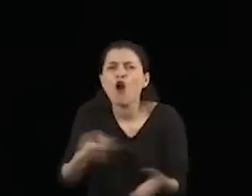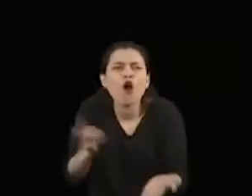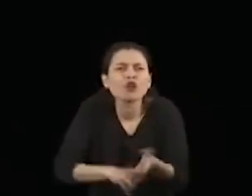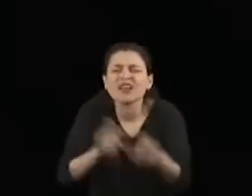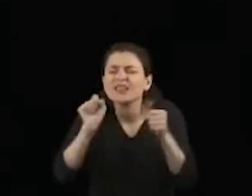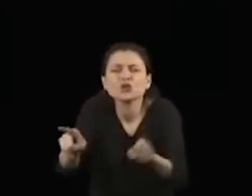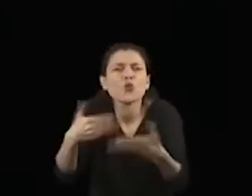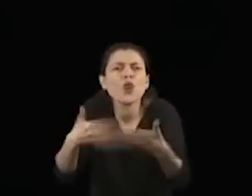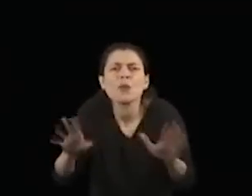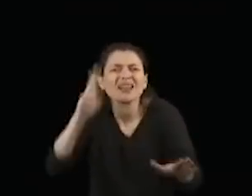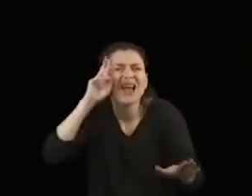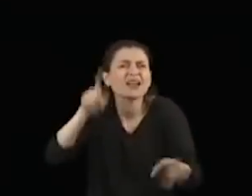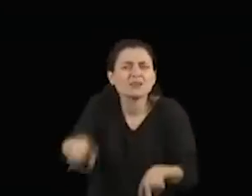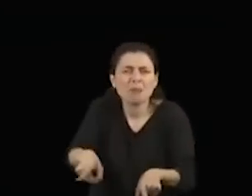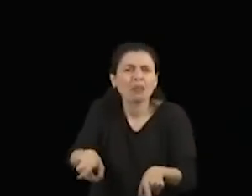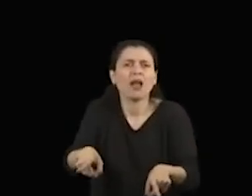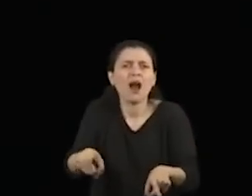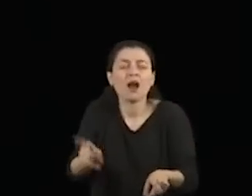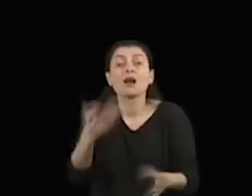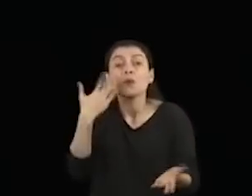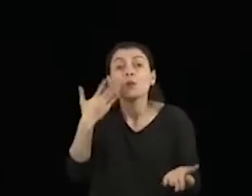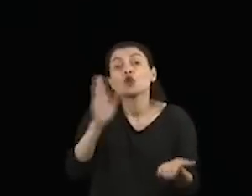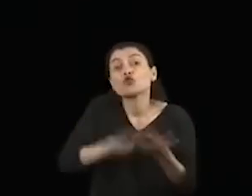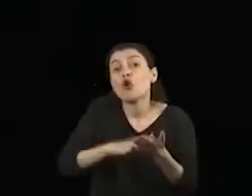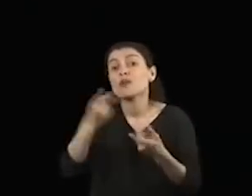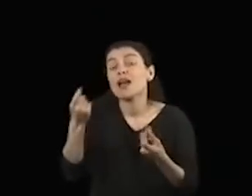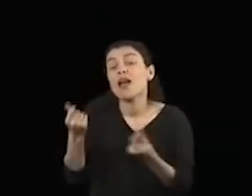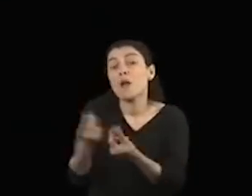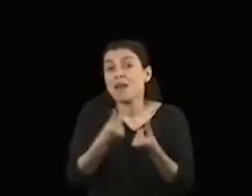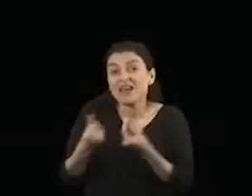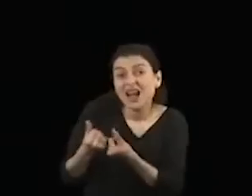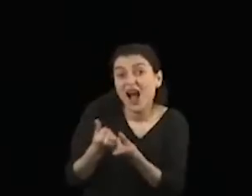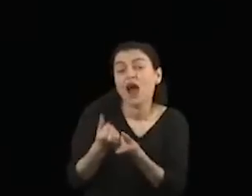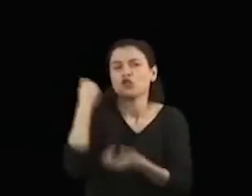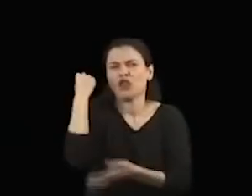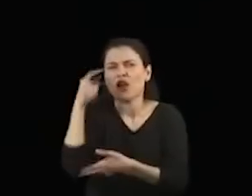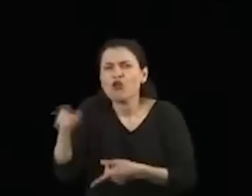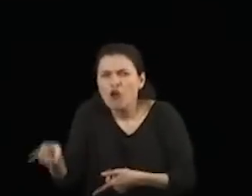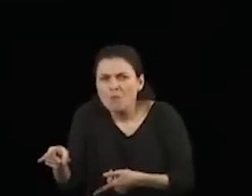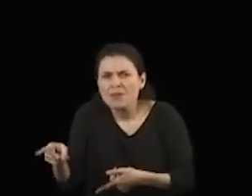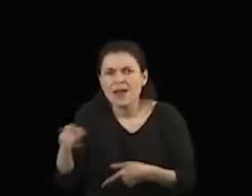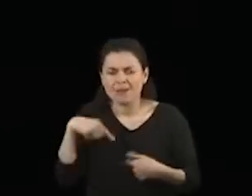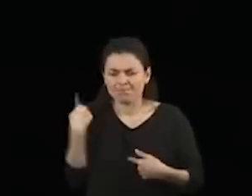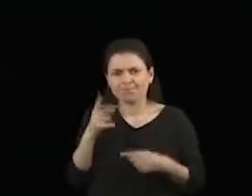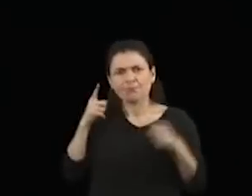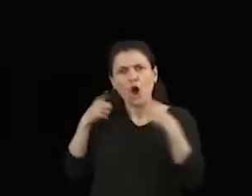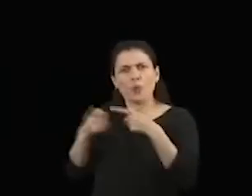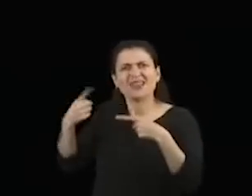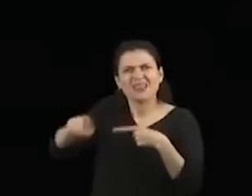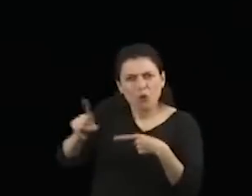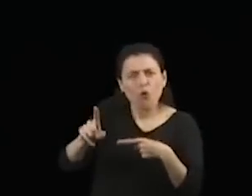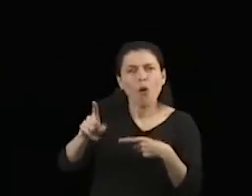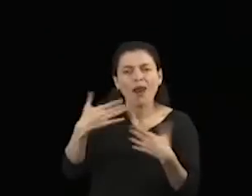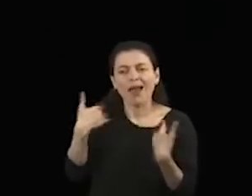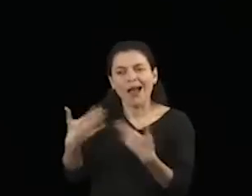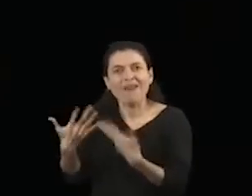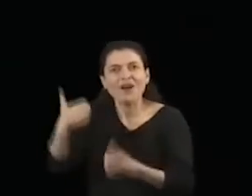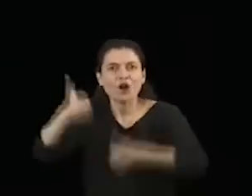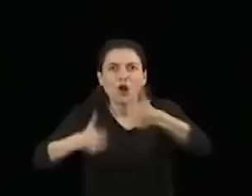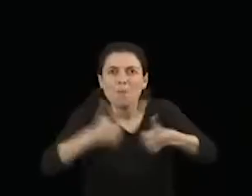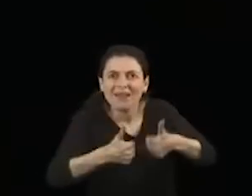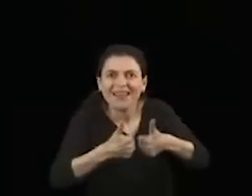hay una cuestión de hacer los mercados más pro competencia, no pro empresa, sino